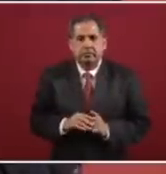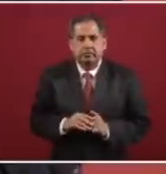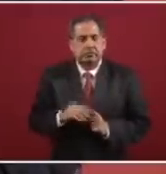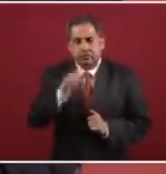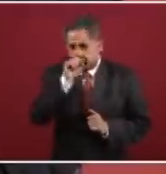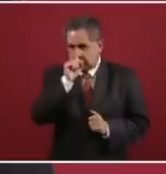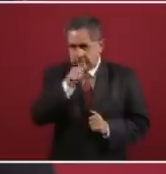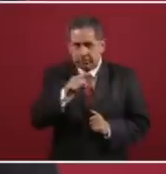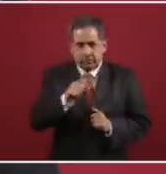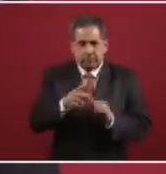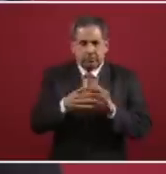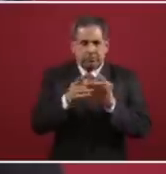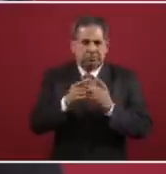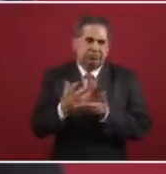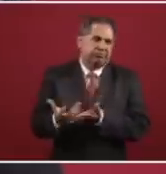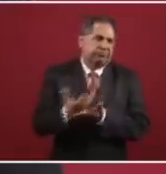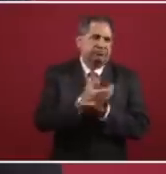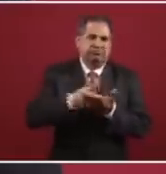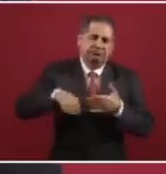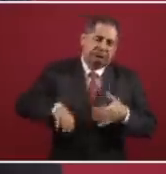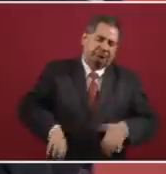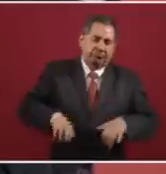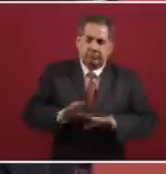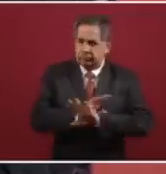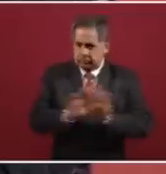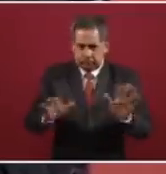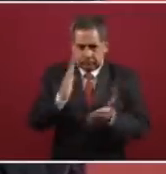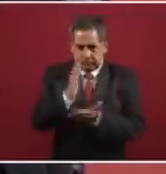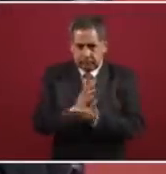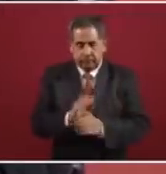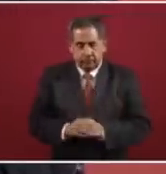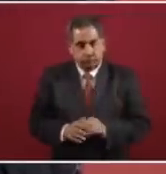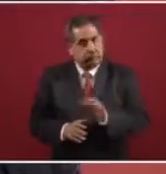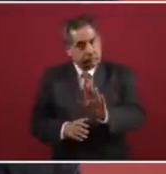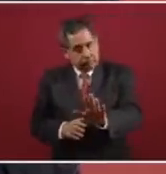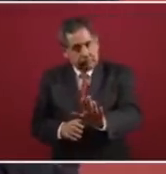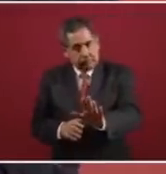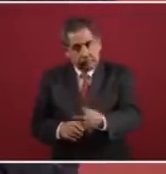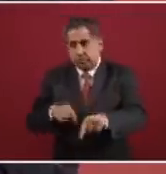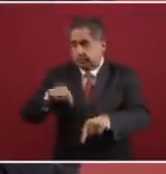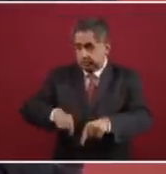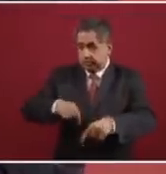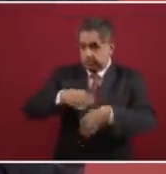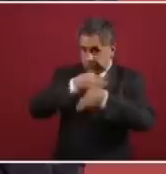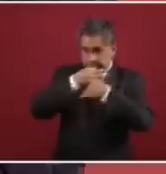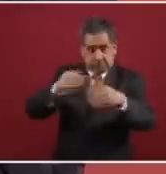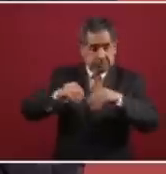Ahí es donde se servían con la cuchara grande, no abajo. Pero aquí dimos a conocer